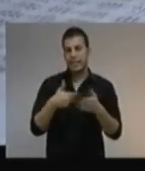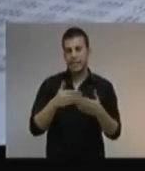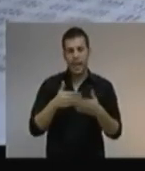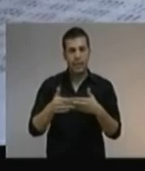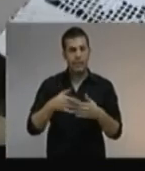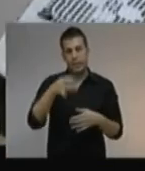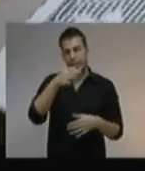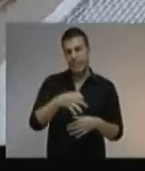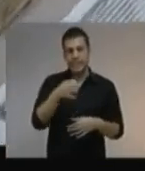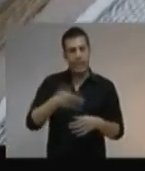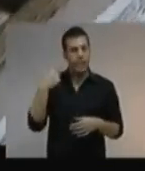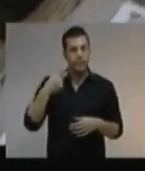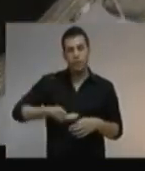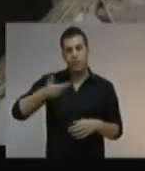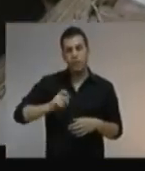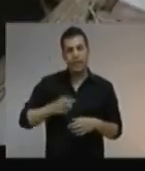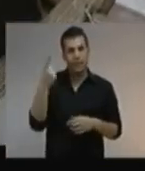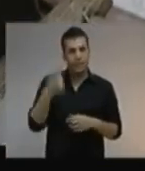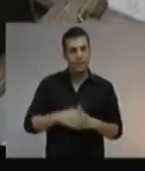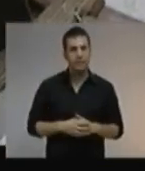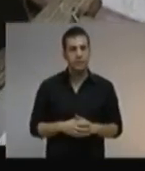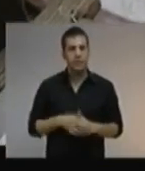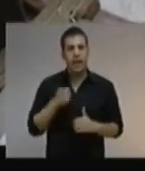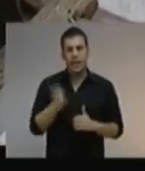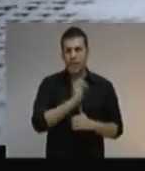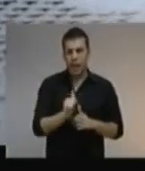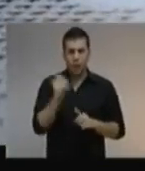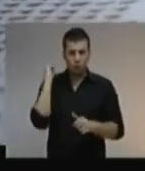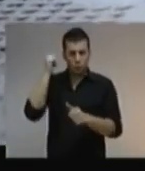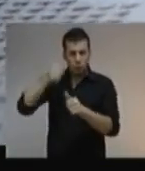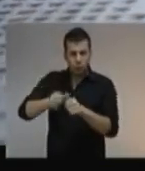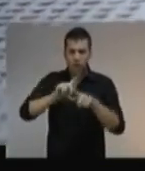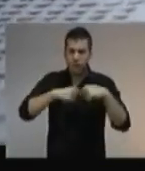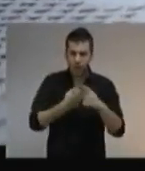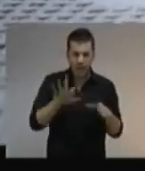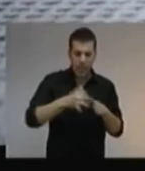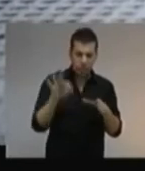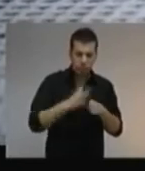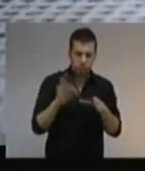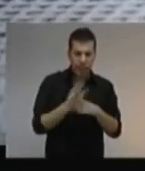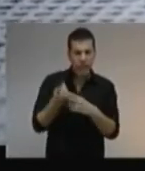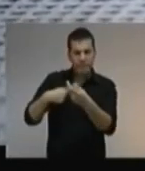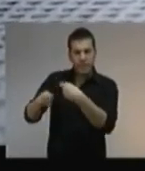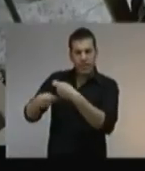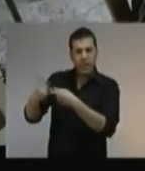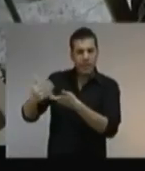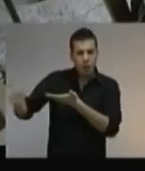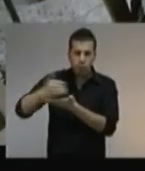Canaria. Durante años fue una importante fuente de ingresos para muchas familias de la isla.